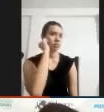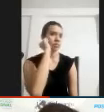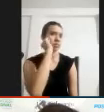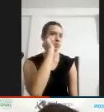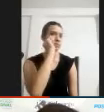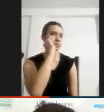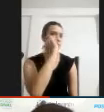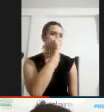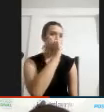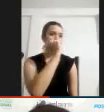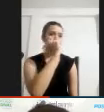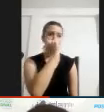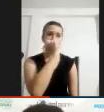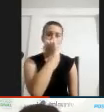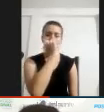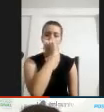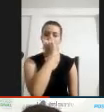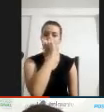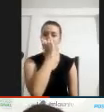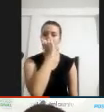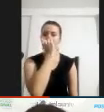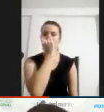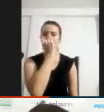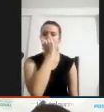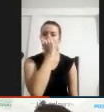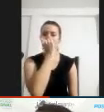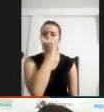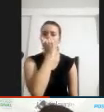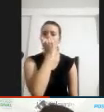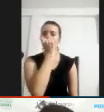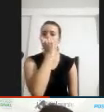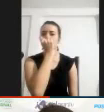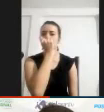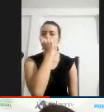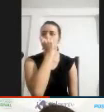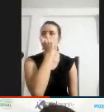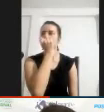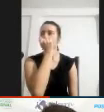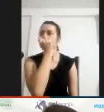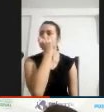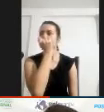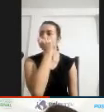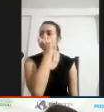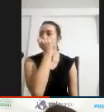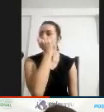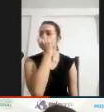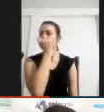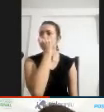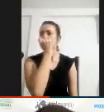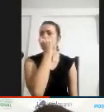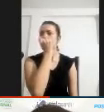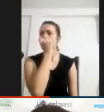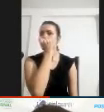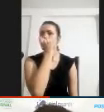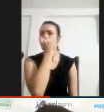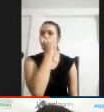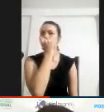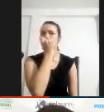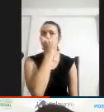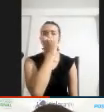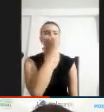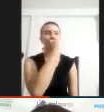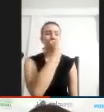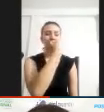pretende renunciar o transferir o adquirir inclusive, ¿sí entiende? Entonces eso de alguna u otra forma pues lo hace usted, el abogado en todo